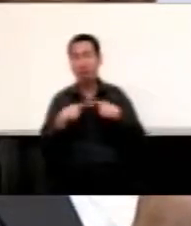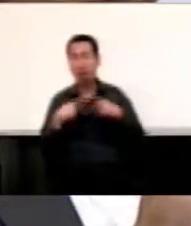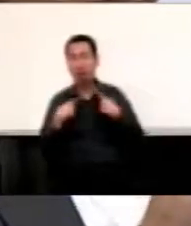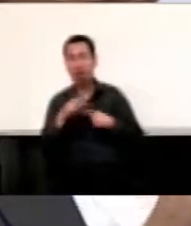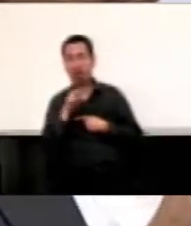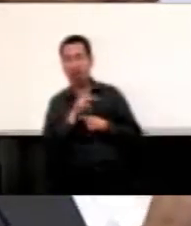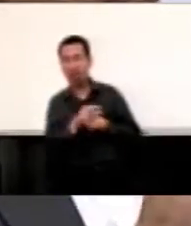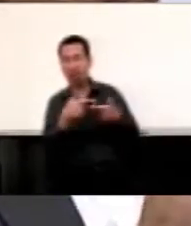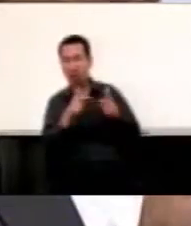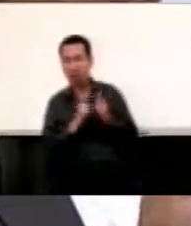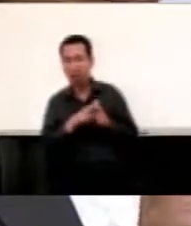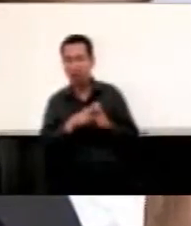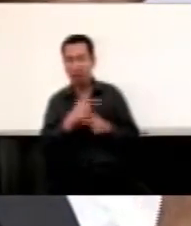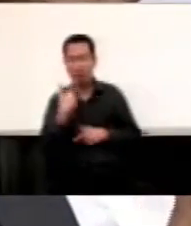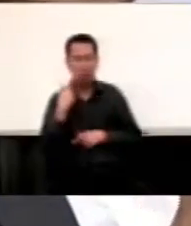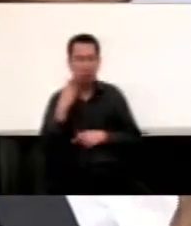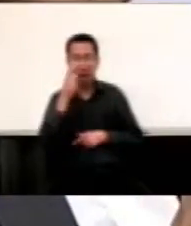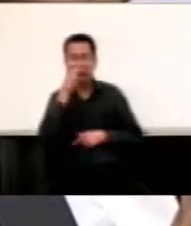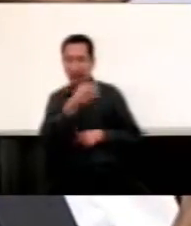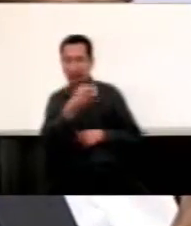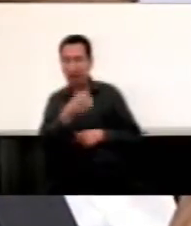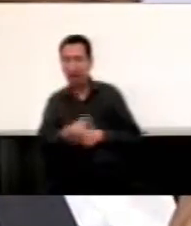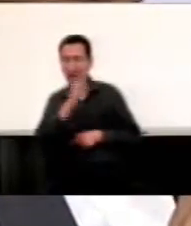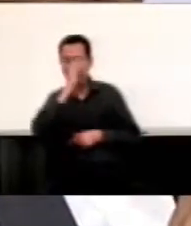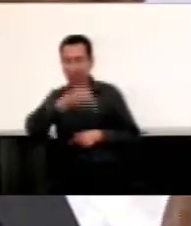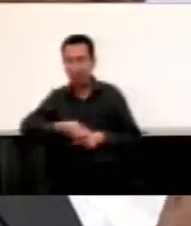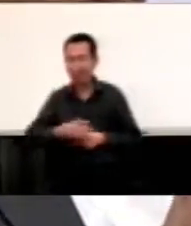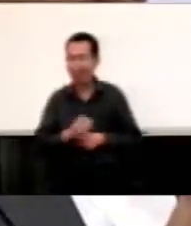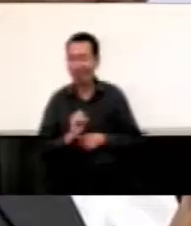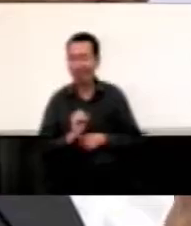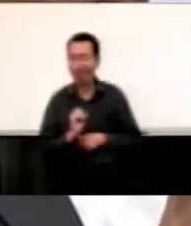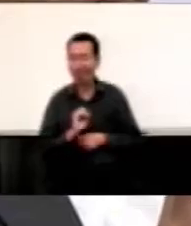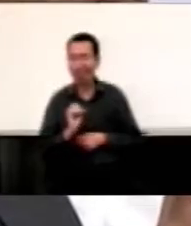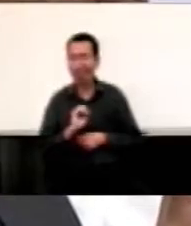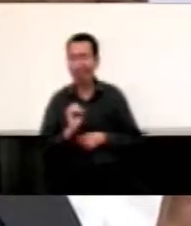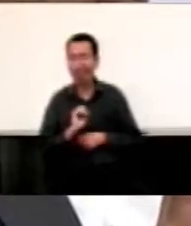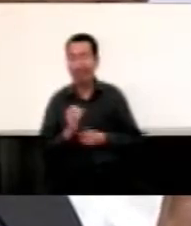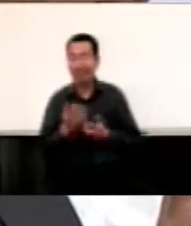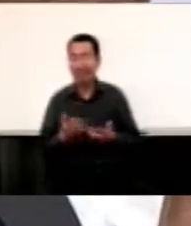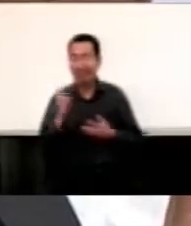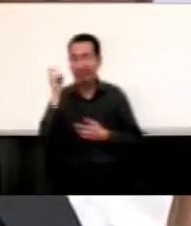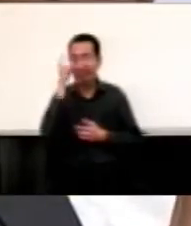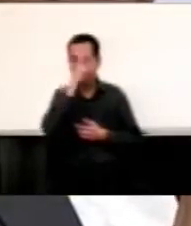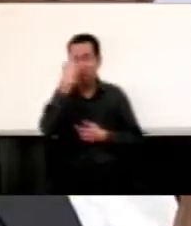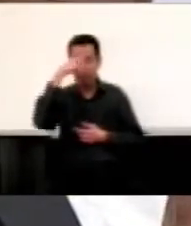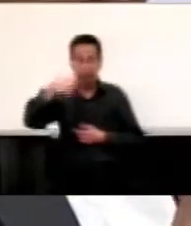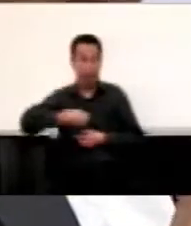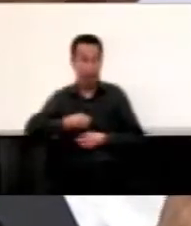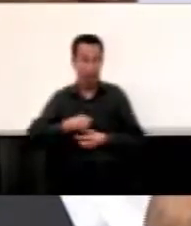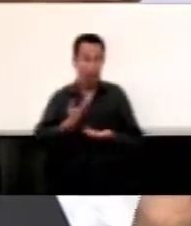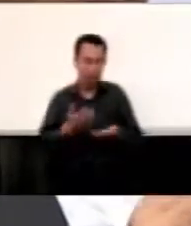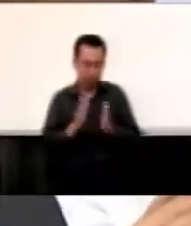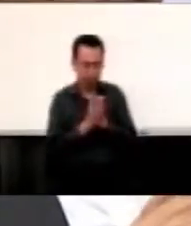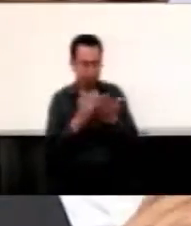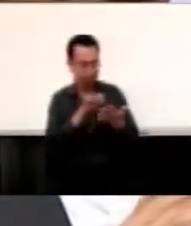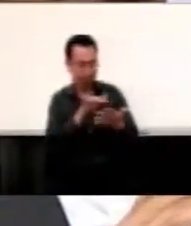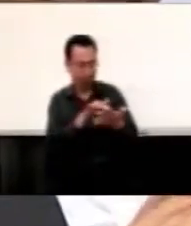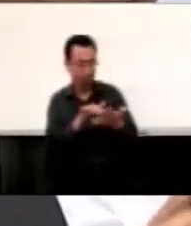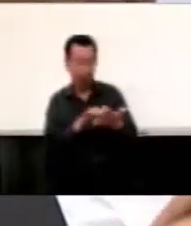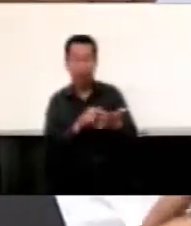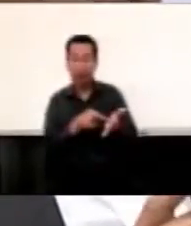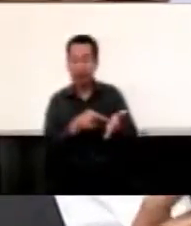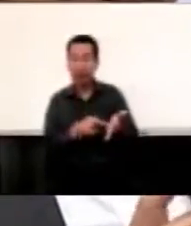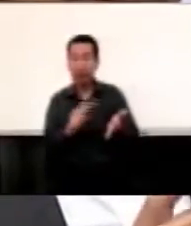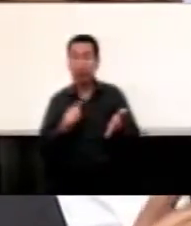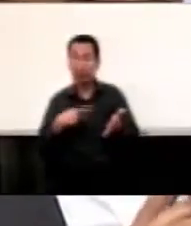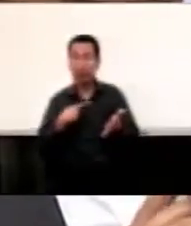por parte de la actividad que ellos realizan. De ahí que, desde mi punto de vista, este libro no nada más es útil para